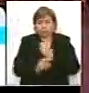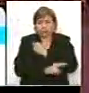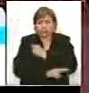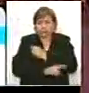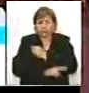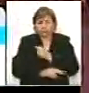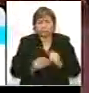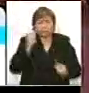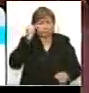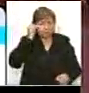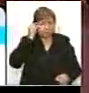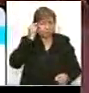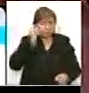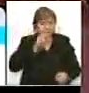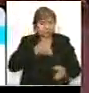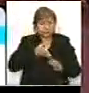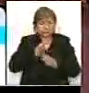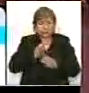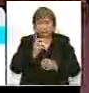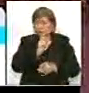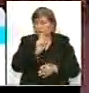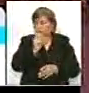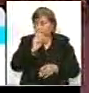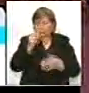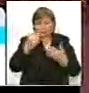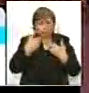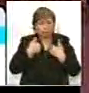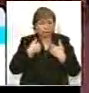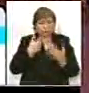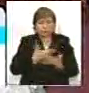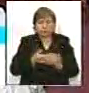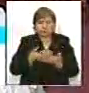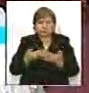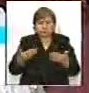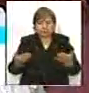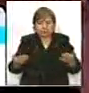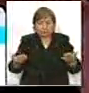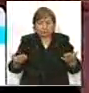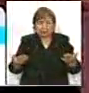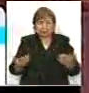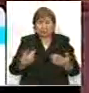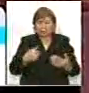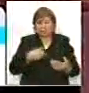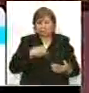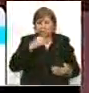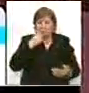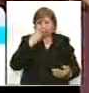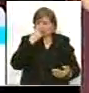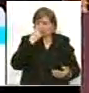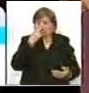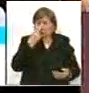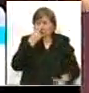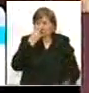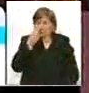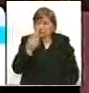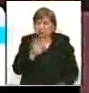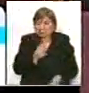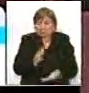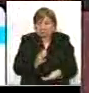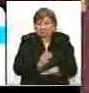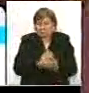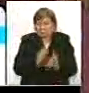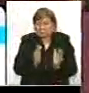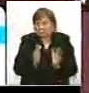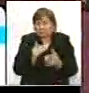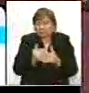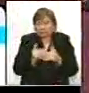En ese sentido, digamos, no tenemos una propuesta sobre ese tema, pero yo no veo ningún problema para que podamos